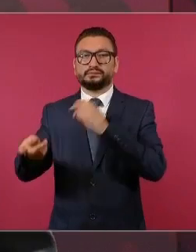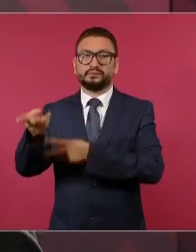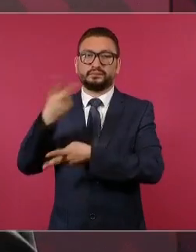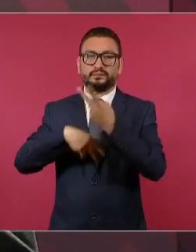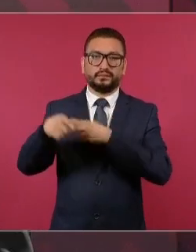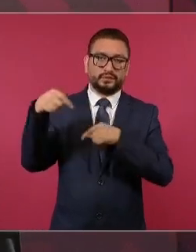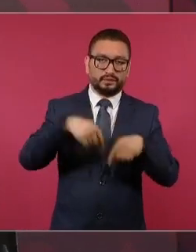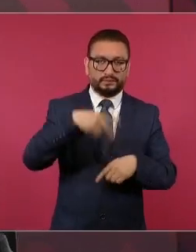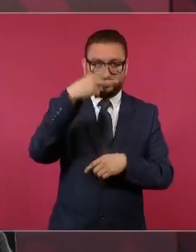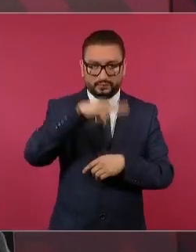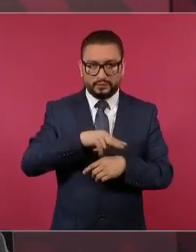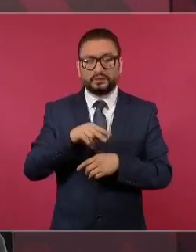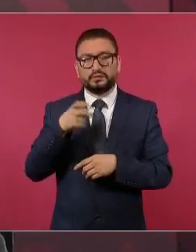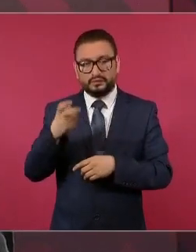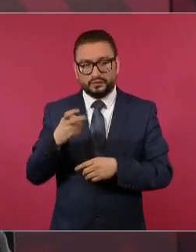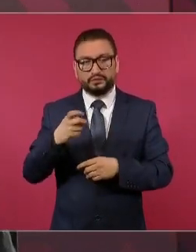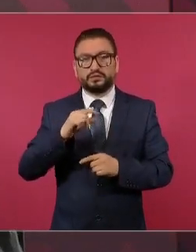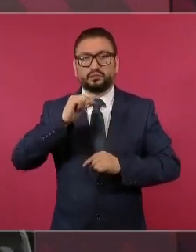Y